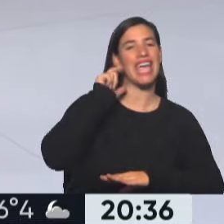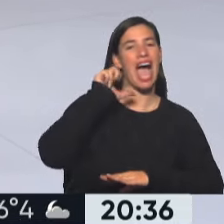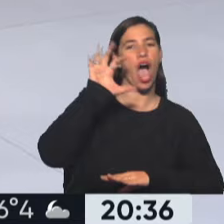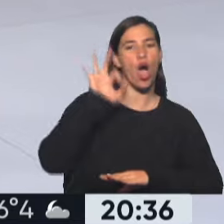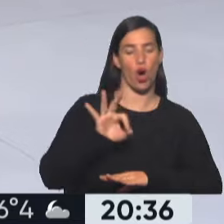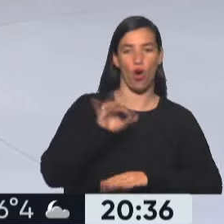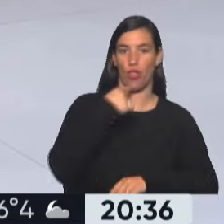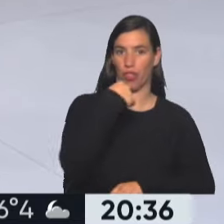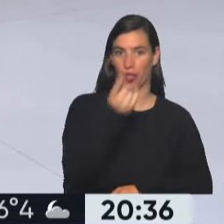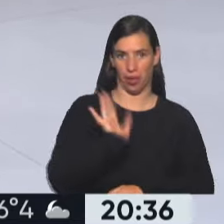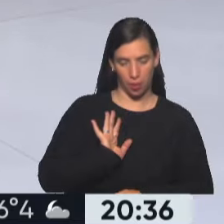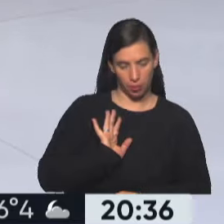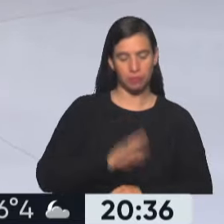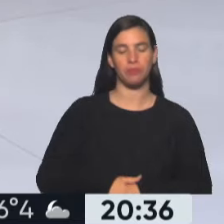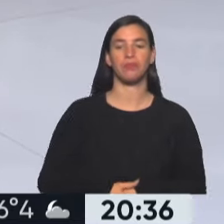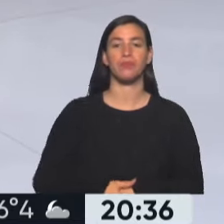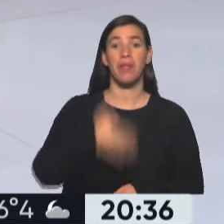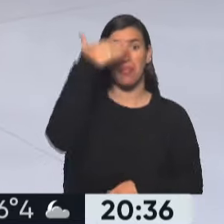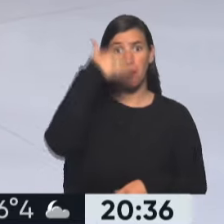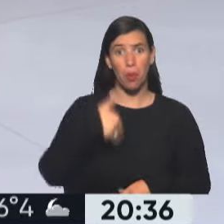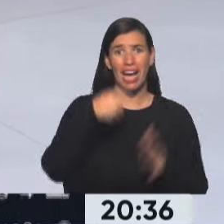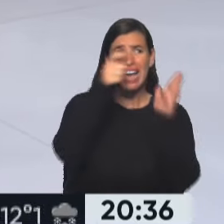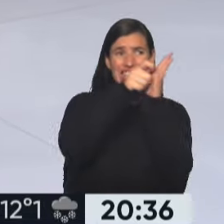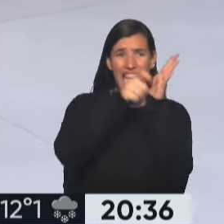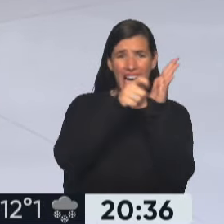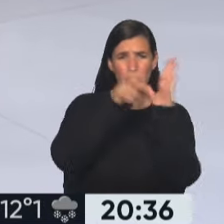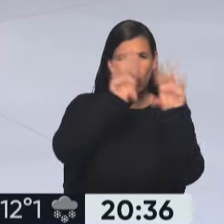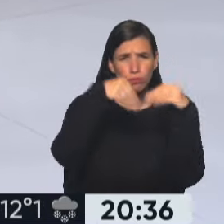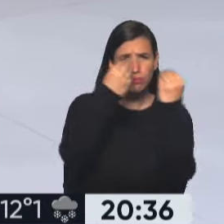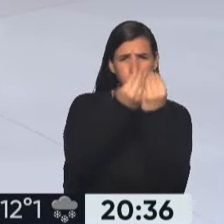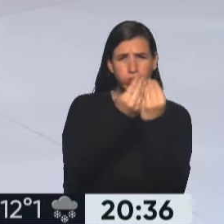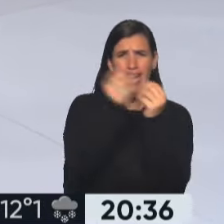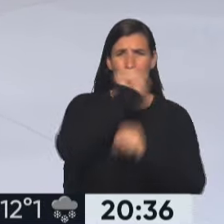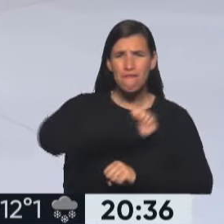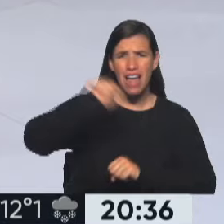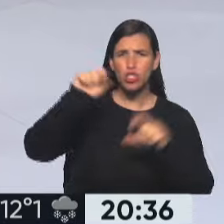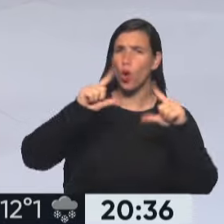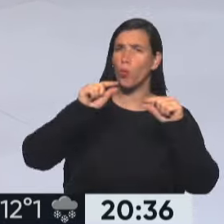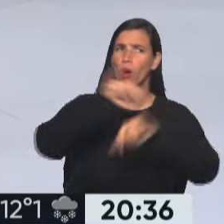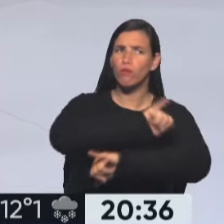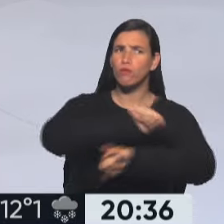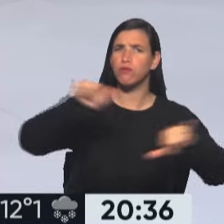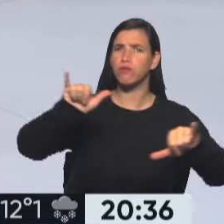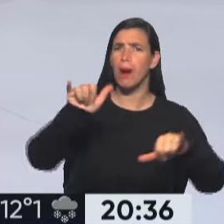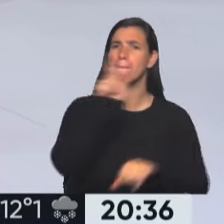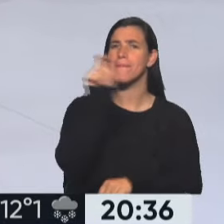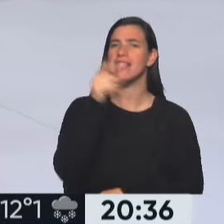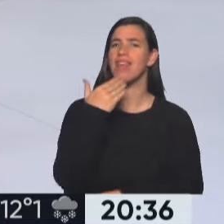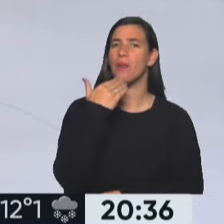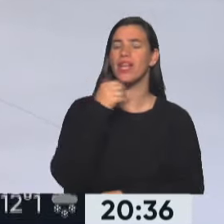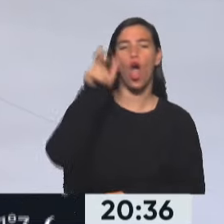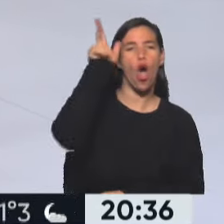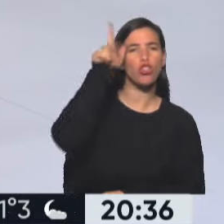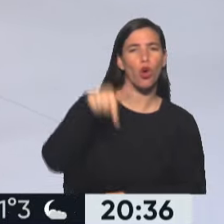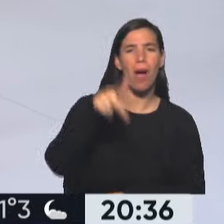el Instituto Nacional de Estadística y Censos diera a conocer que la inflación en el mes de abril fue del 8,8%.